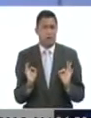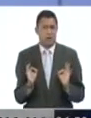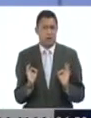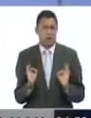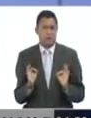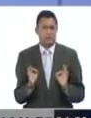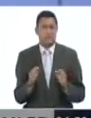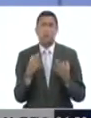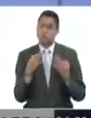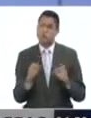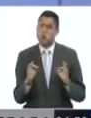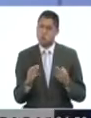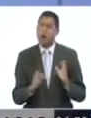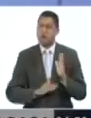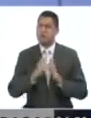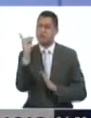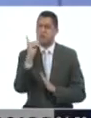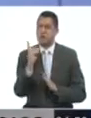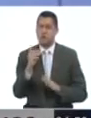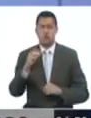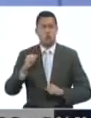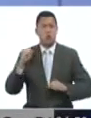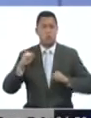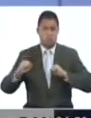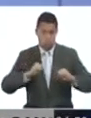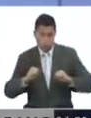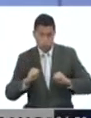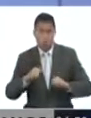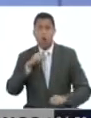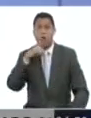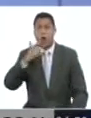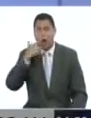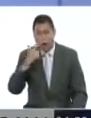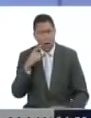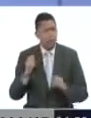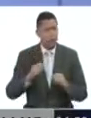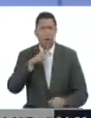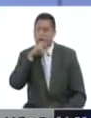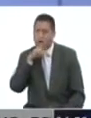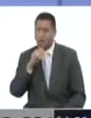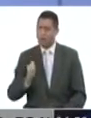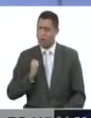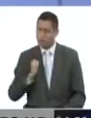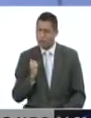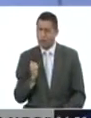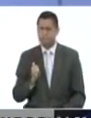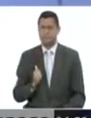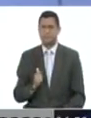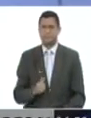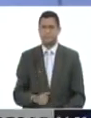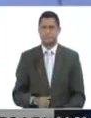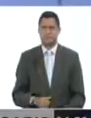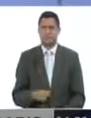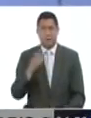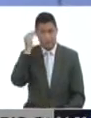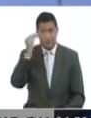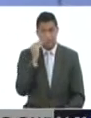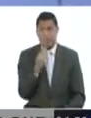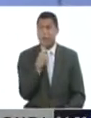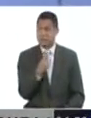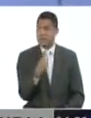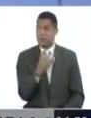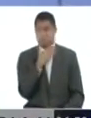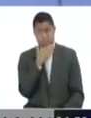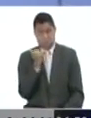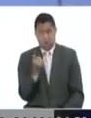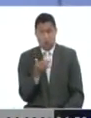refiero a normal en el desarrollo psicomotor, en la parte del habla, todo ese proceso que pues los padres consideran que pues es la